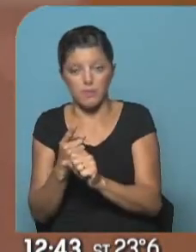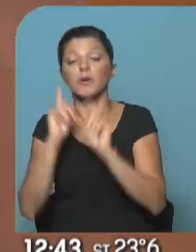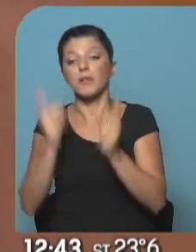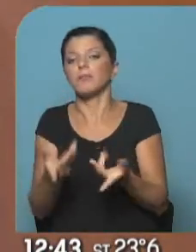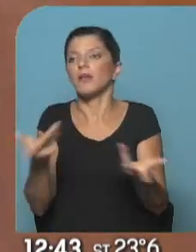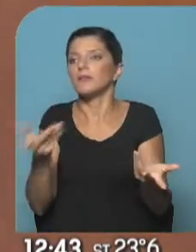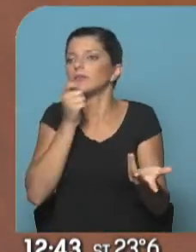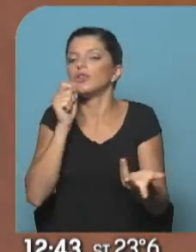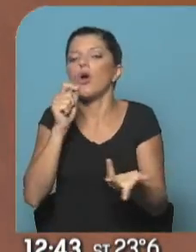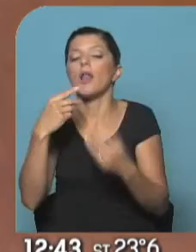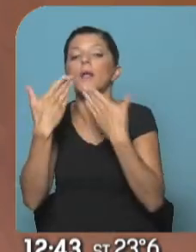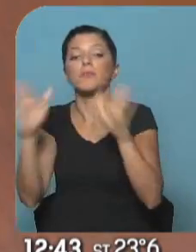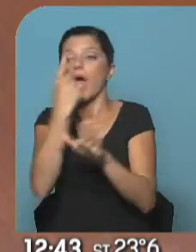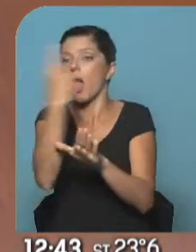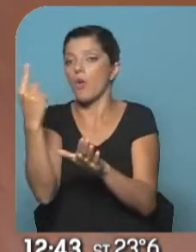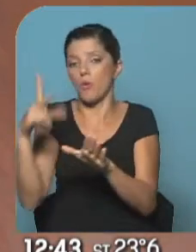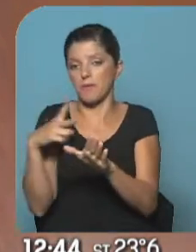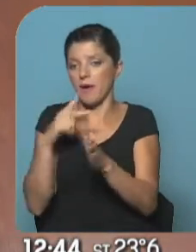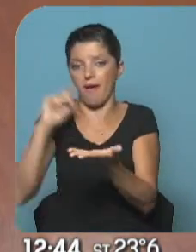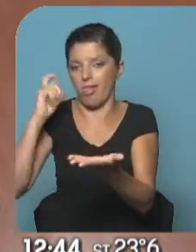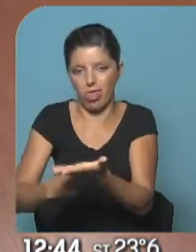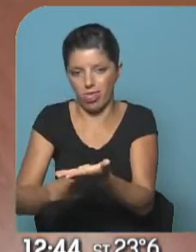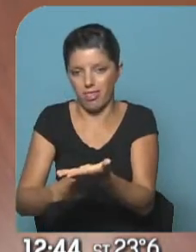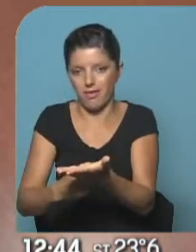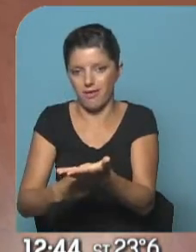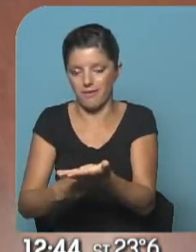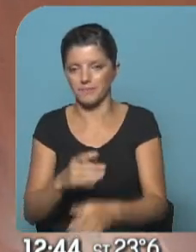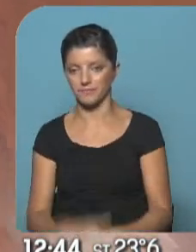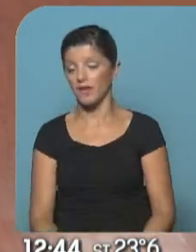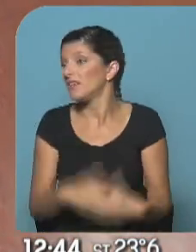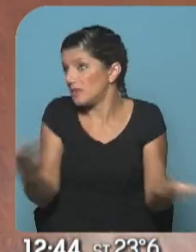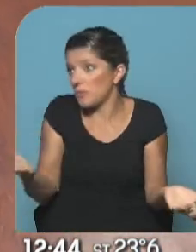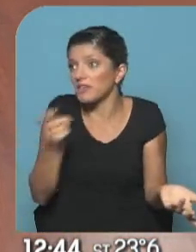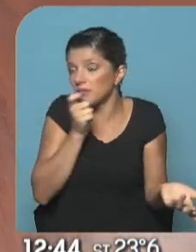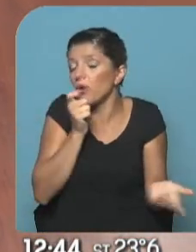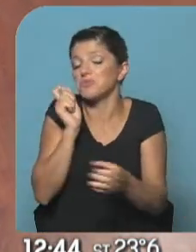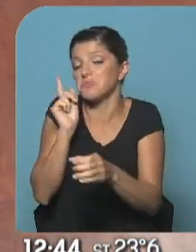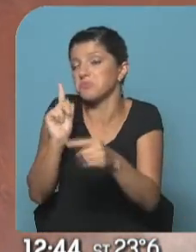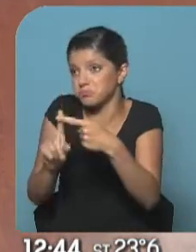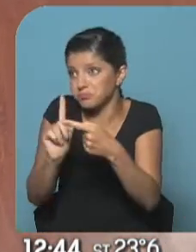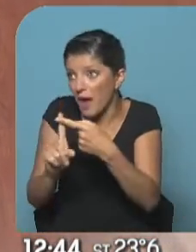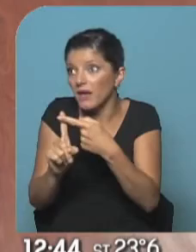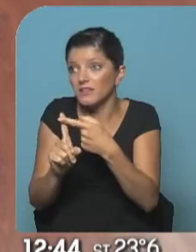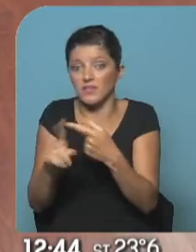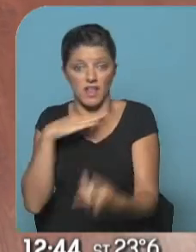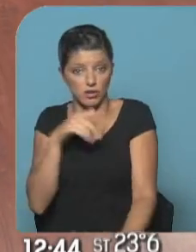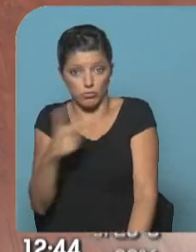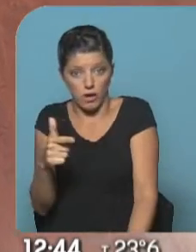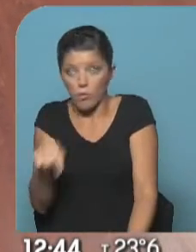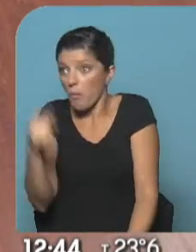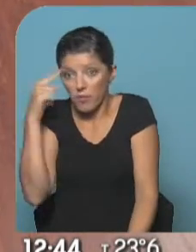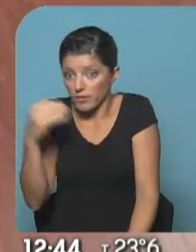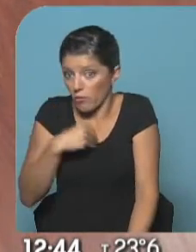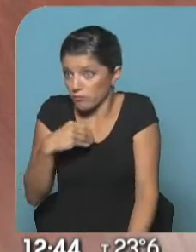individuales de una democracia occidental. Claro, son varios los porque temas. radicalizarse en sí mismo no es un delito. El delito es cometer un atentado, pues profesar una fe